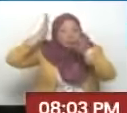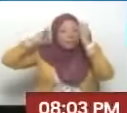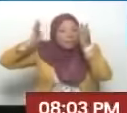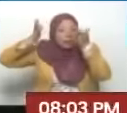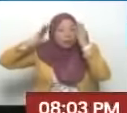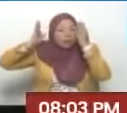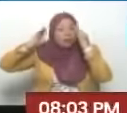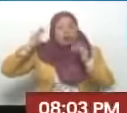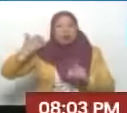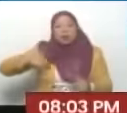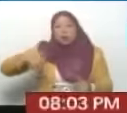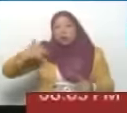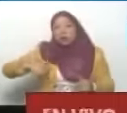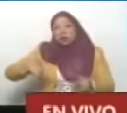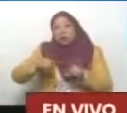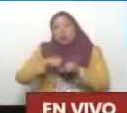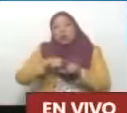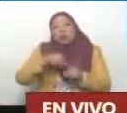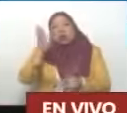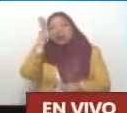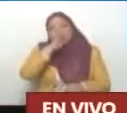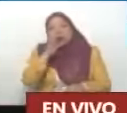Argentina, tipo Bolsonaro